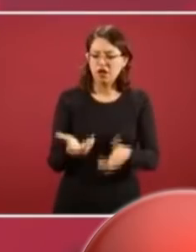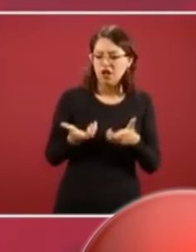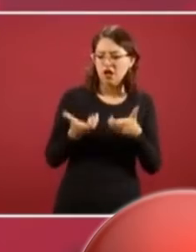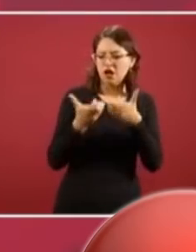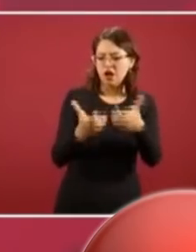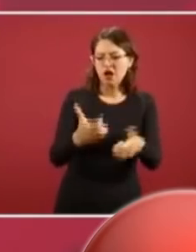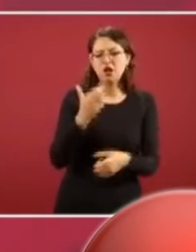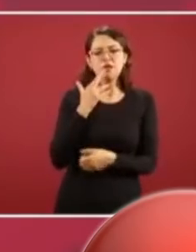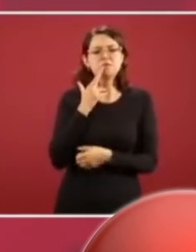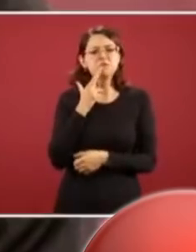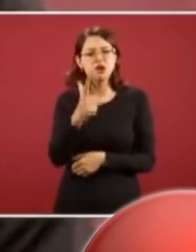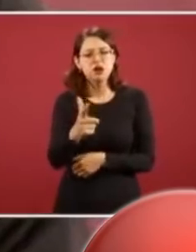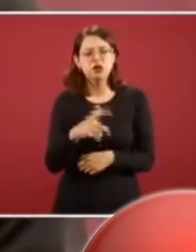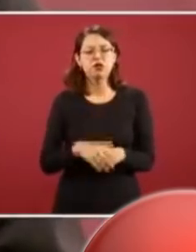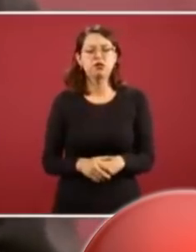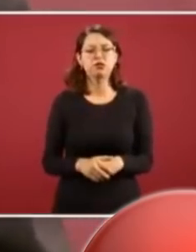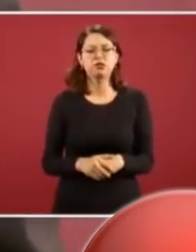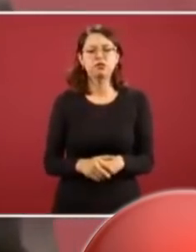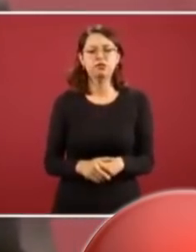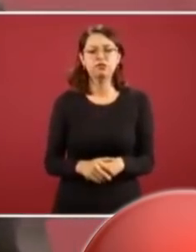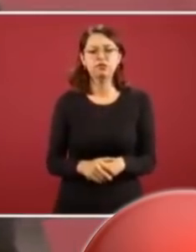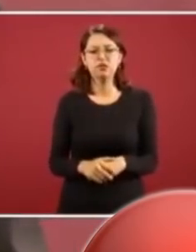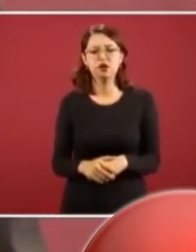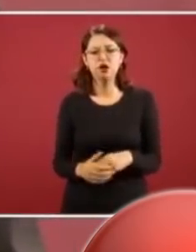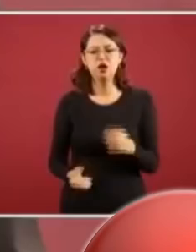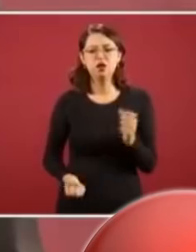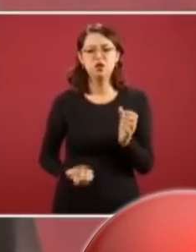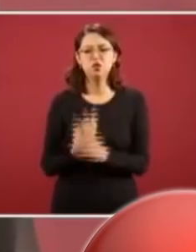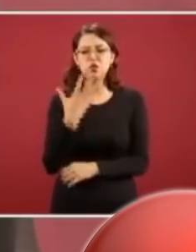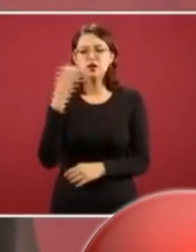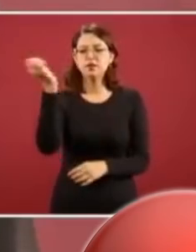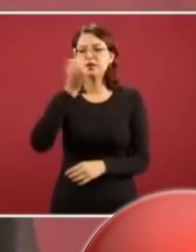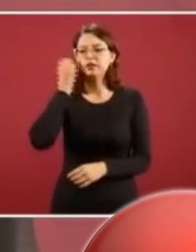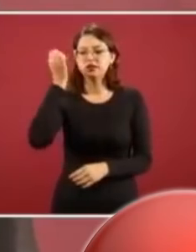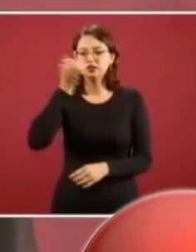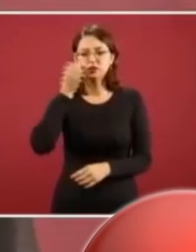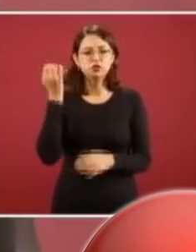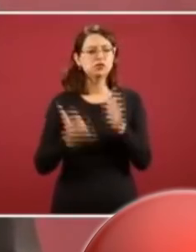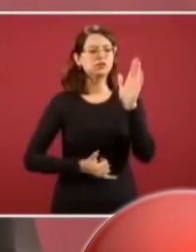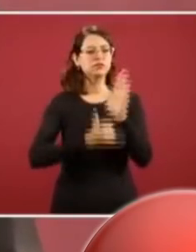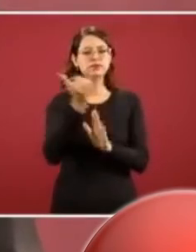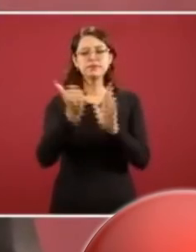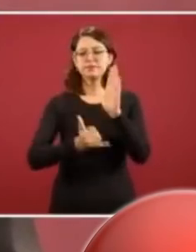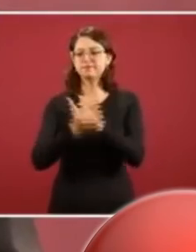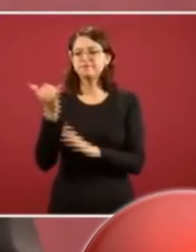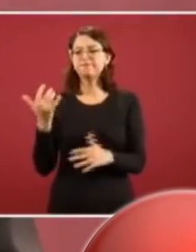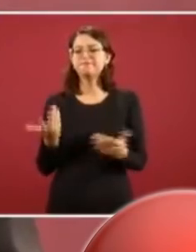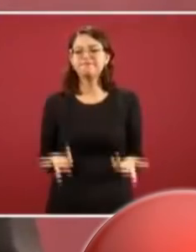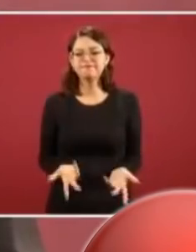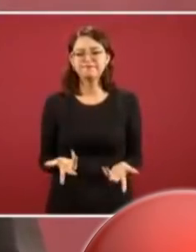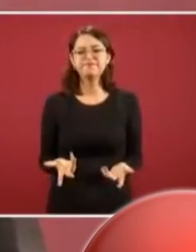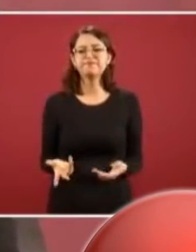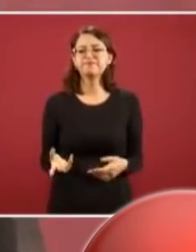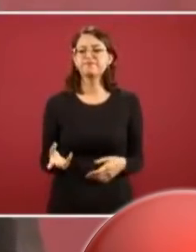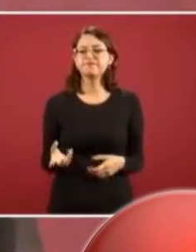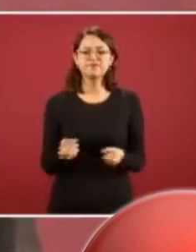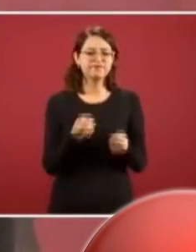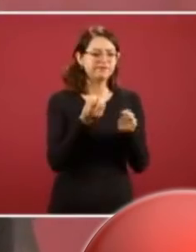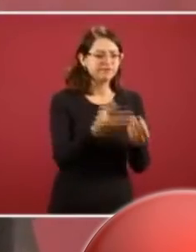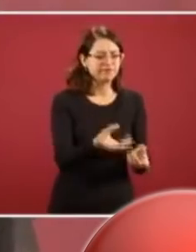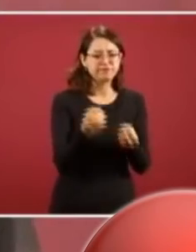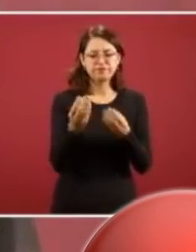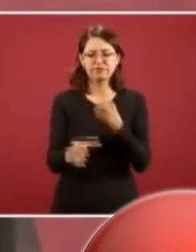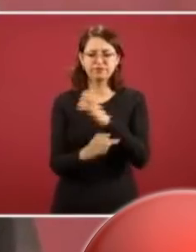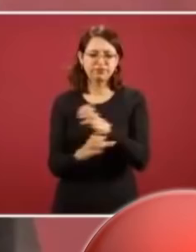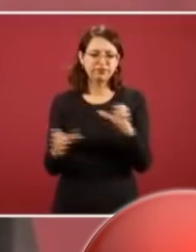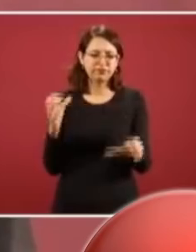calles, se construyeron nuevas escuelas, bueno, se entregaron enseres